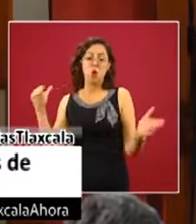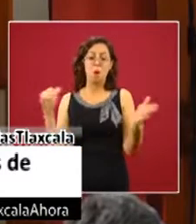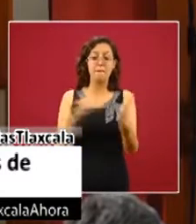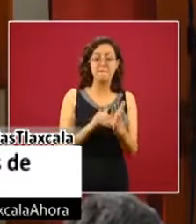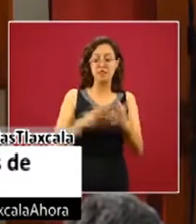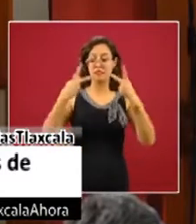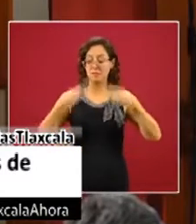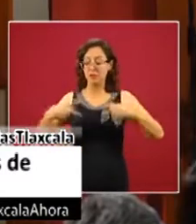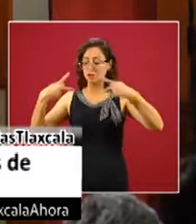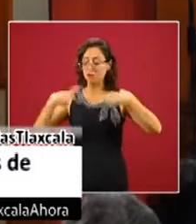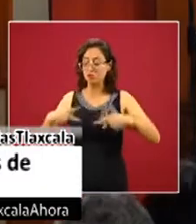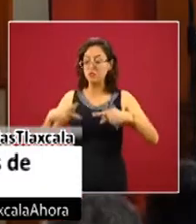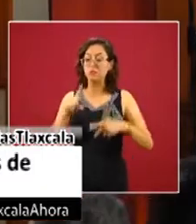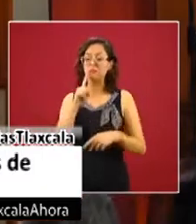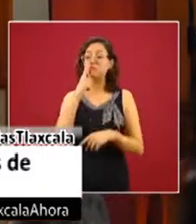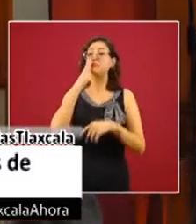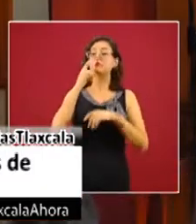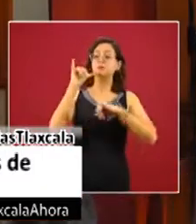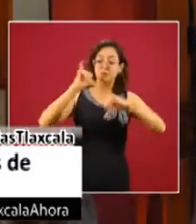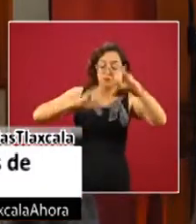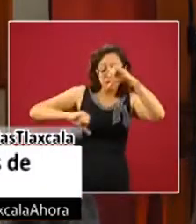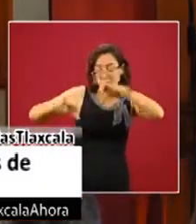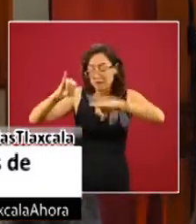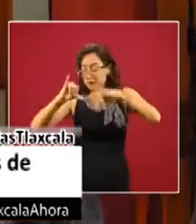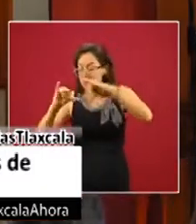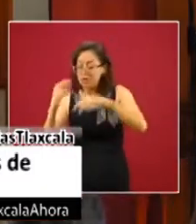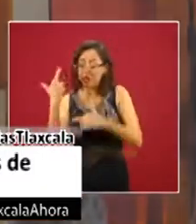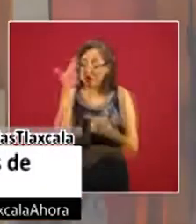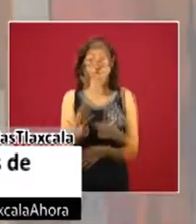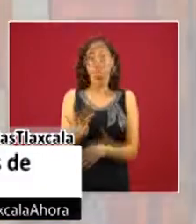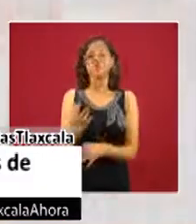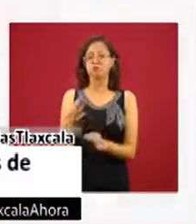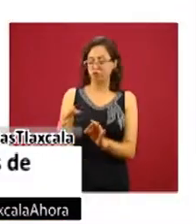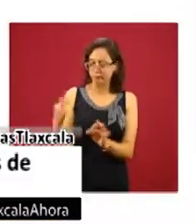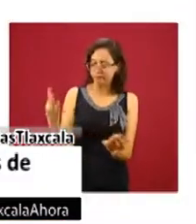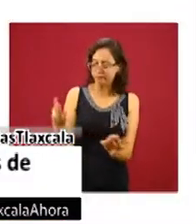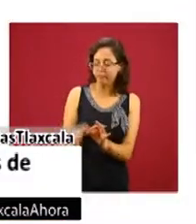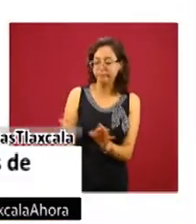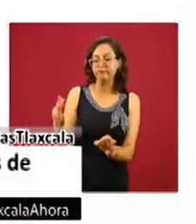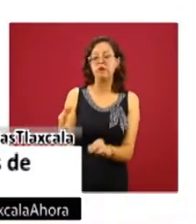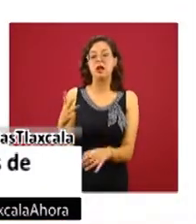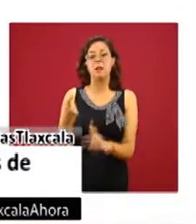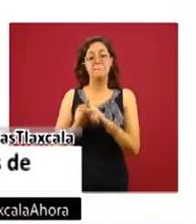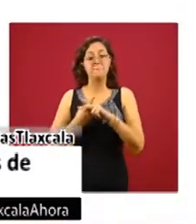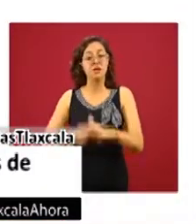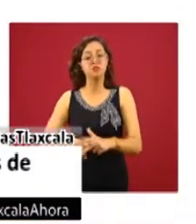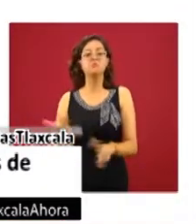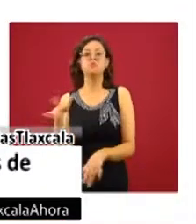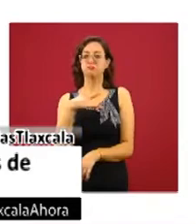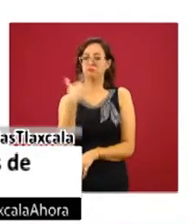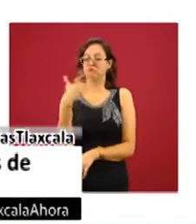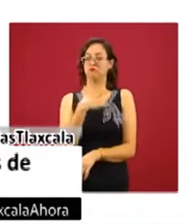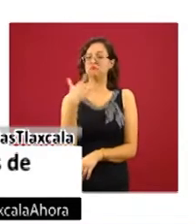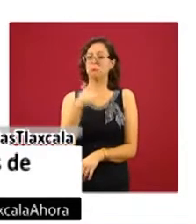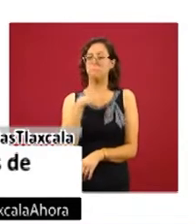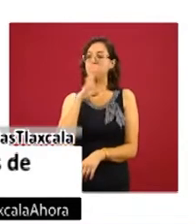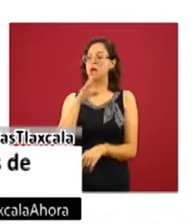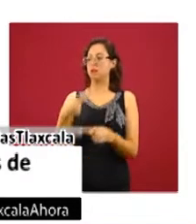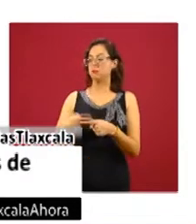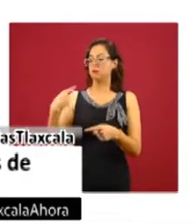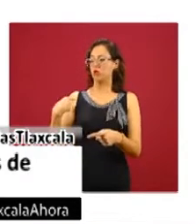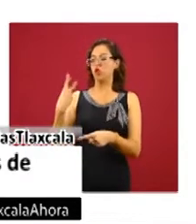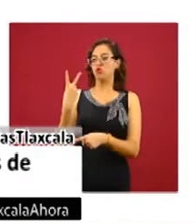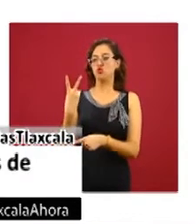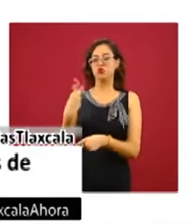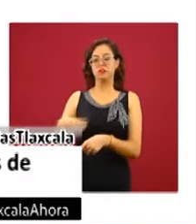a 3.573. Precisó que la mayor carga de enfermedad se ubica en la zona metropolitana de la Ciudad de México y conurbada con